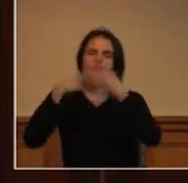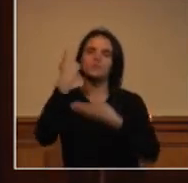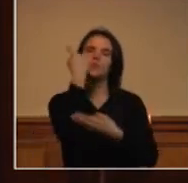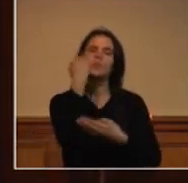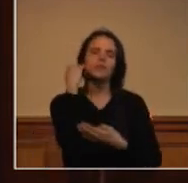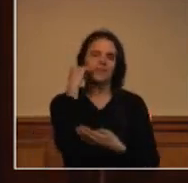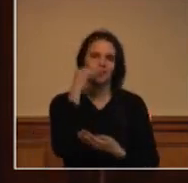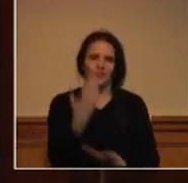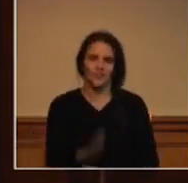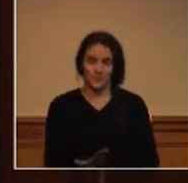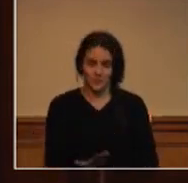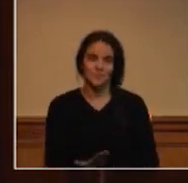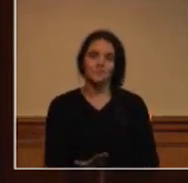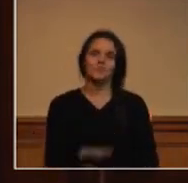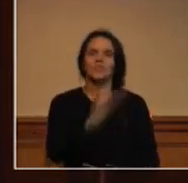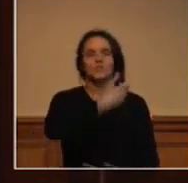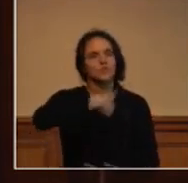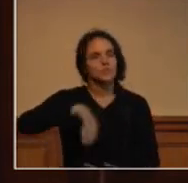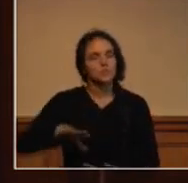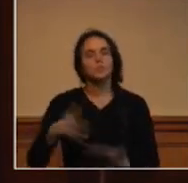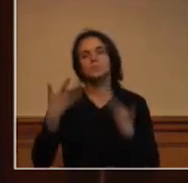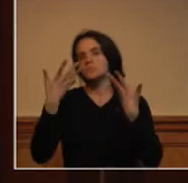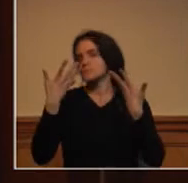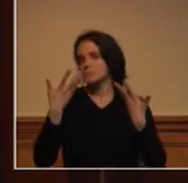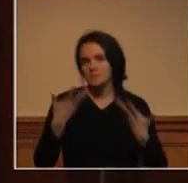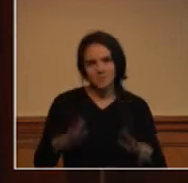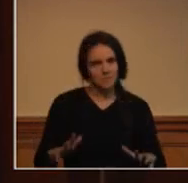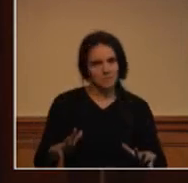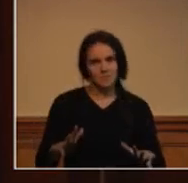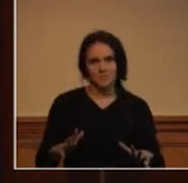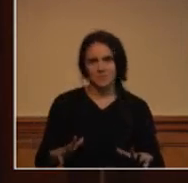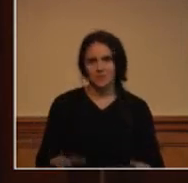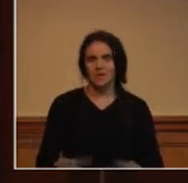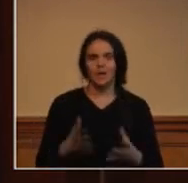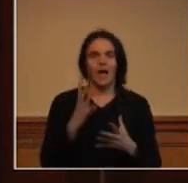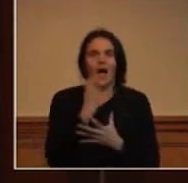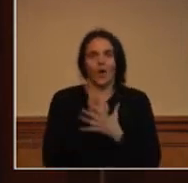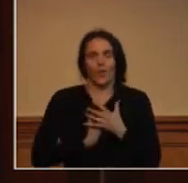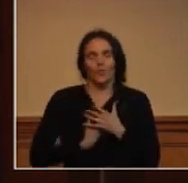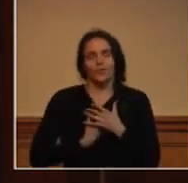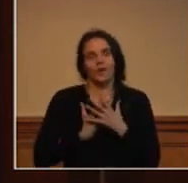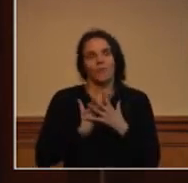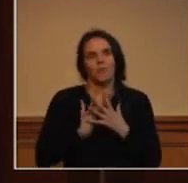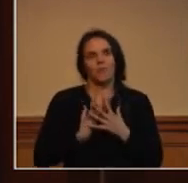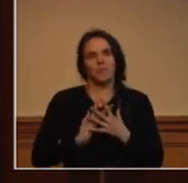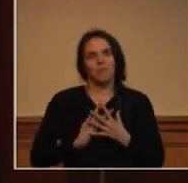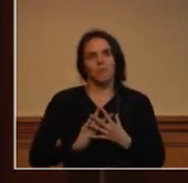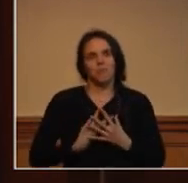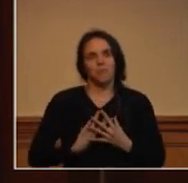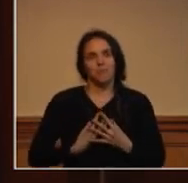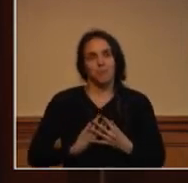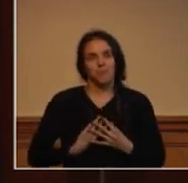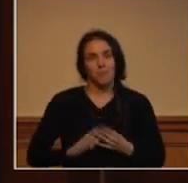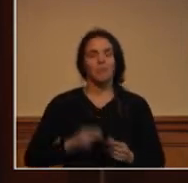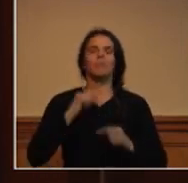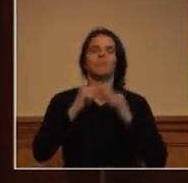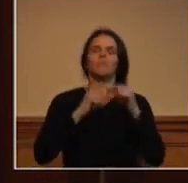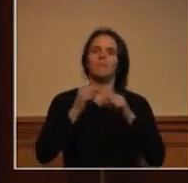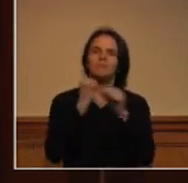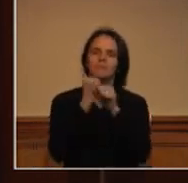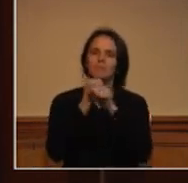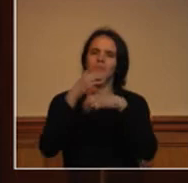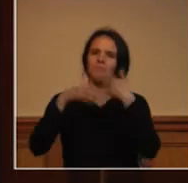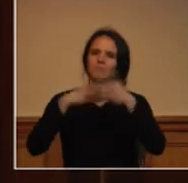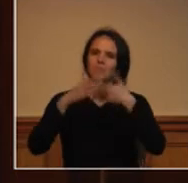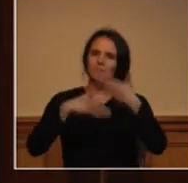niño. Entonces, bueno, nosotros una vez pasamos la angustia inicial, hemos seguido trabajando, es un